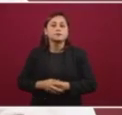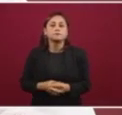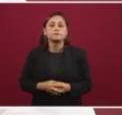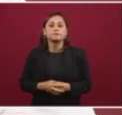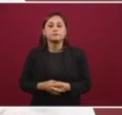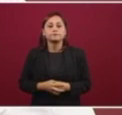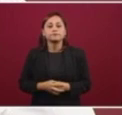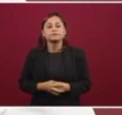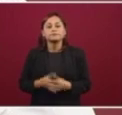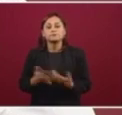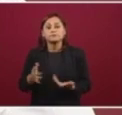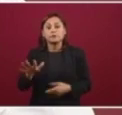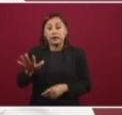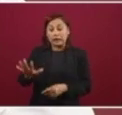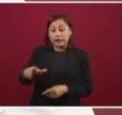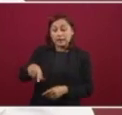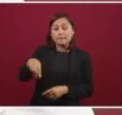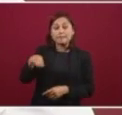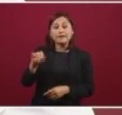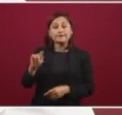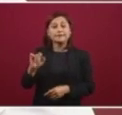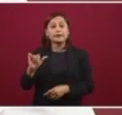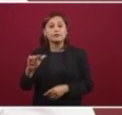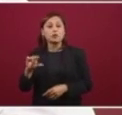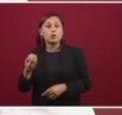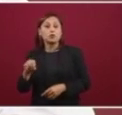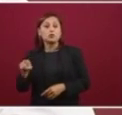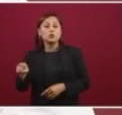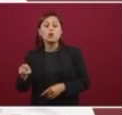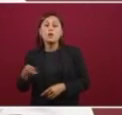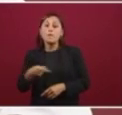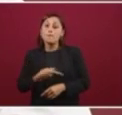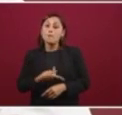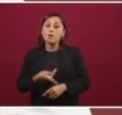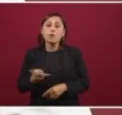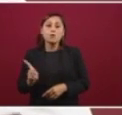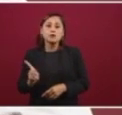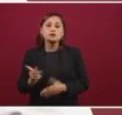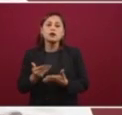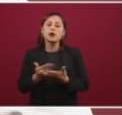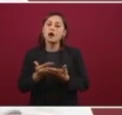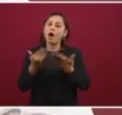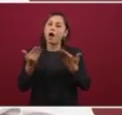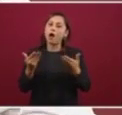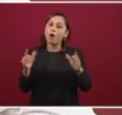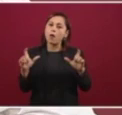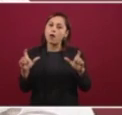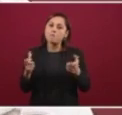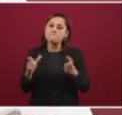en Metlatónoc se va a ir acabando, acabando